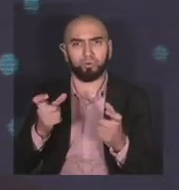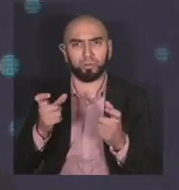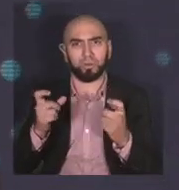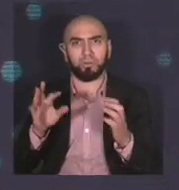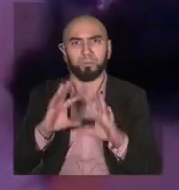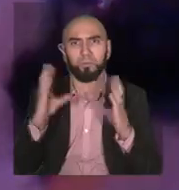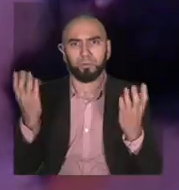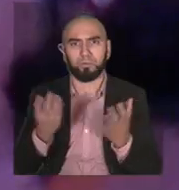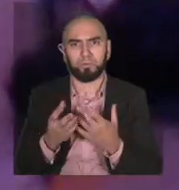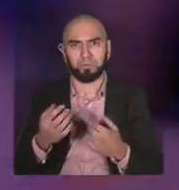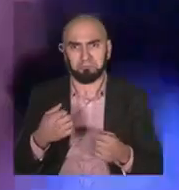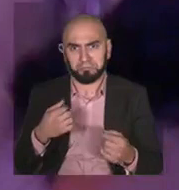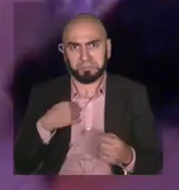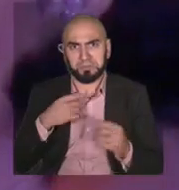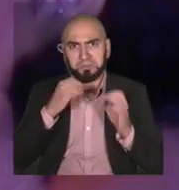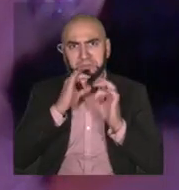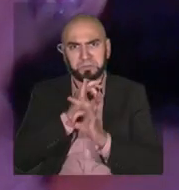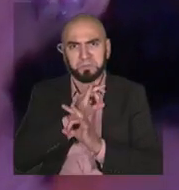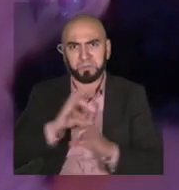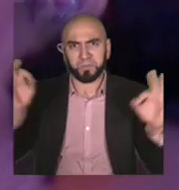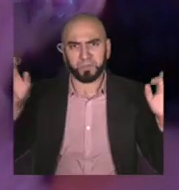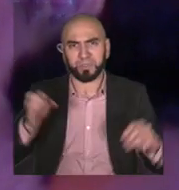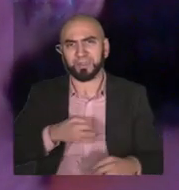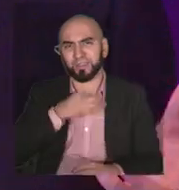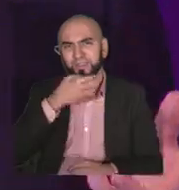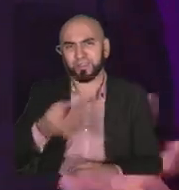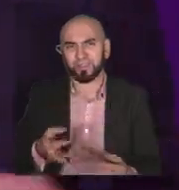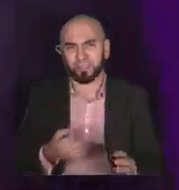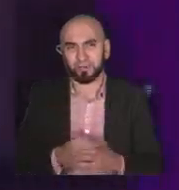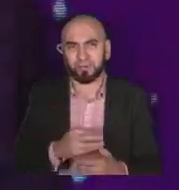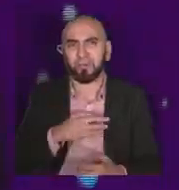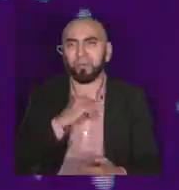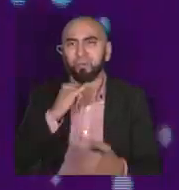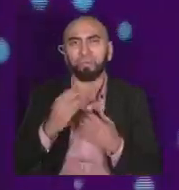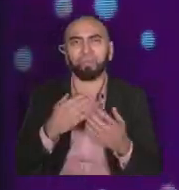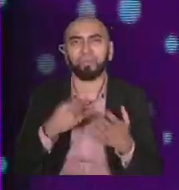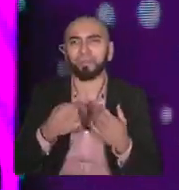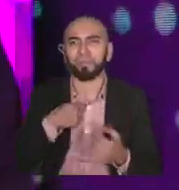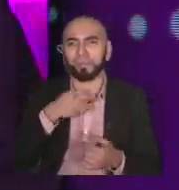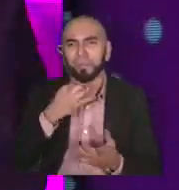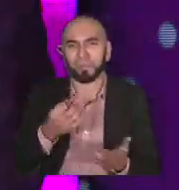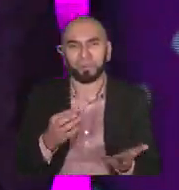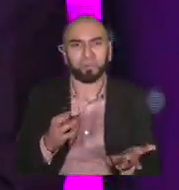hice. No sé de dónde lo sacaron.